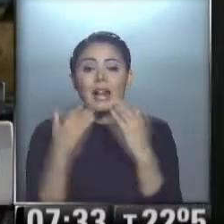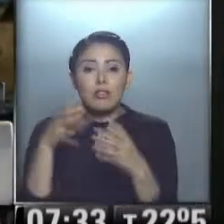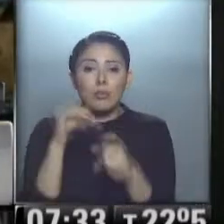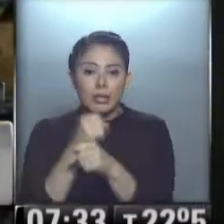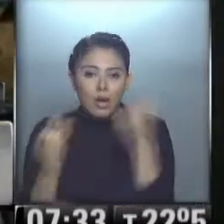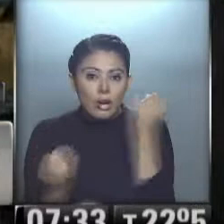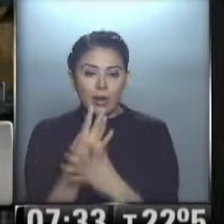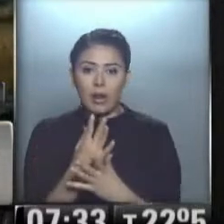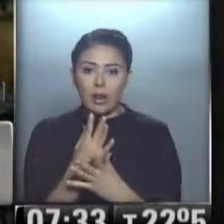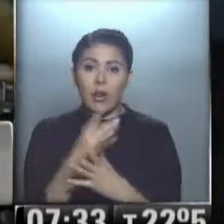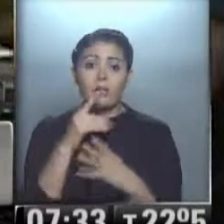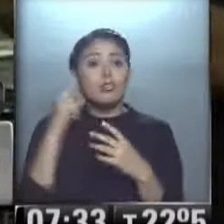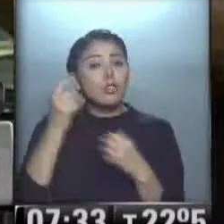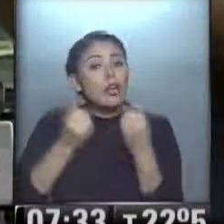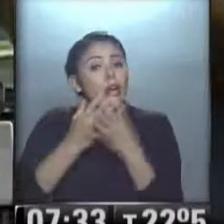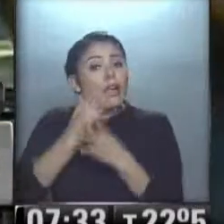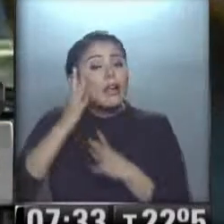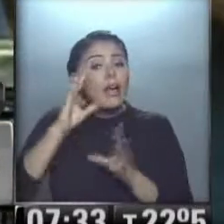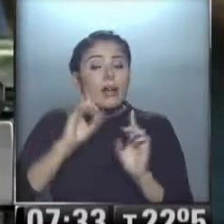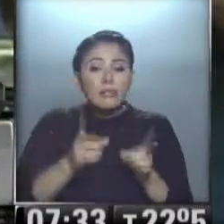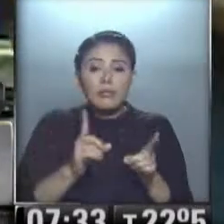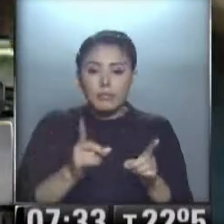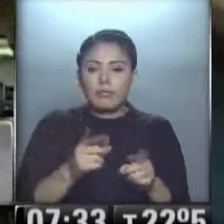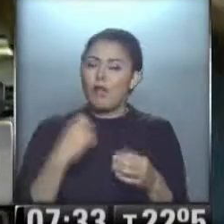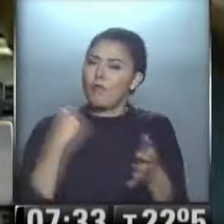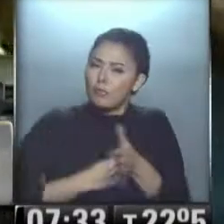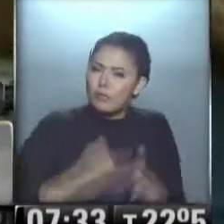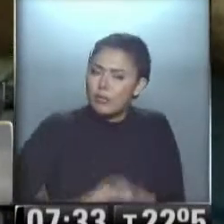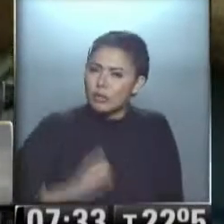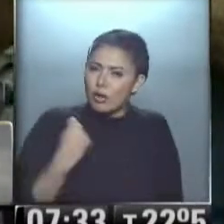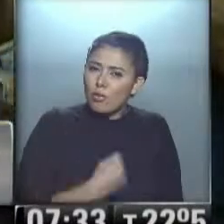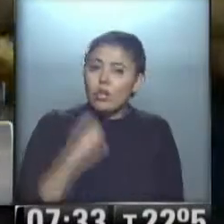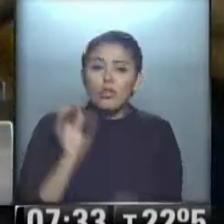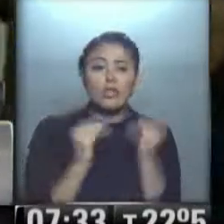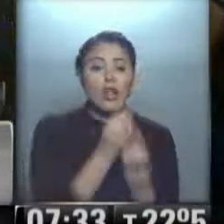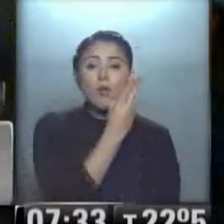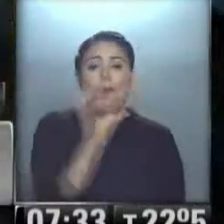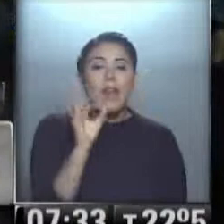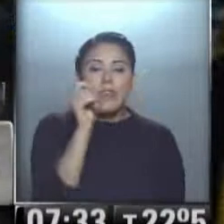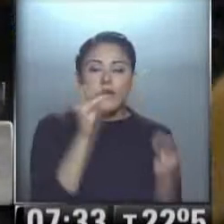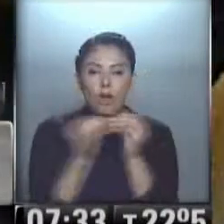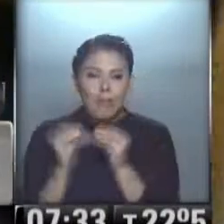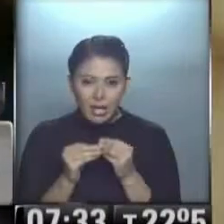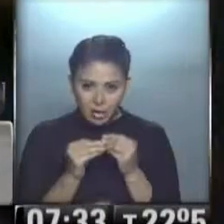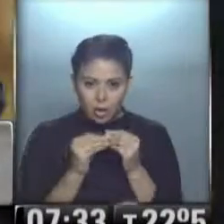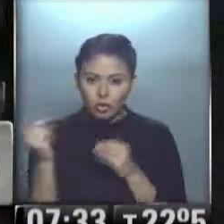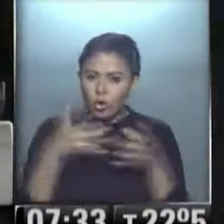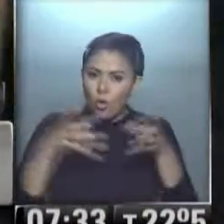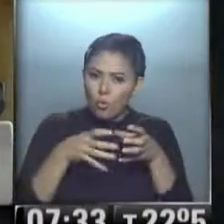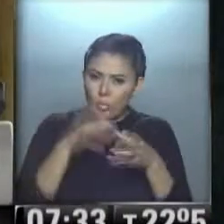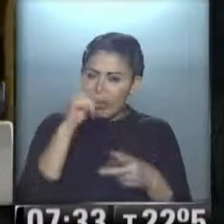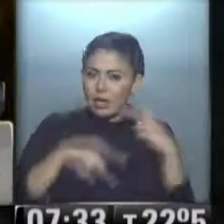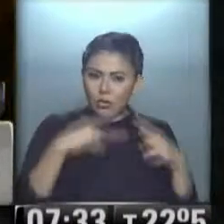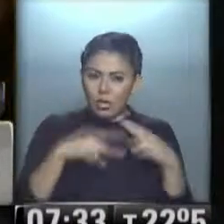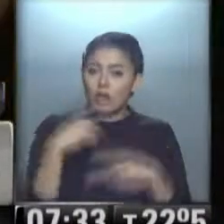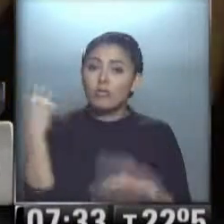Desde entonces le pusimos, como se dice, ¿no?, el lomo, le pusimos el hombre entre los 40 compañeros que estamos acá en Aleale, porque